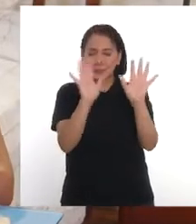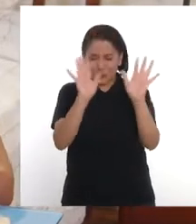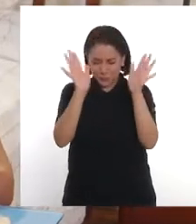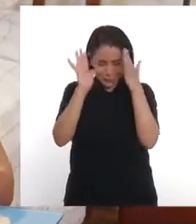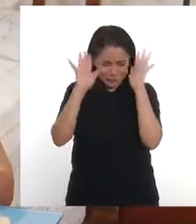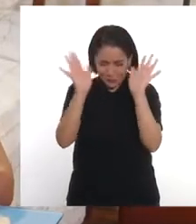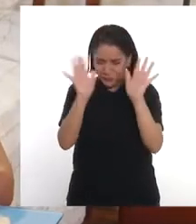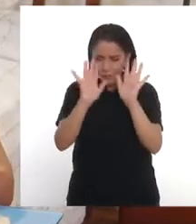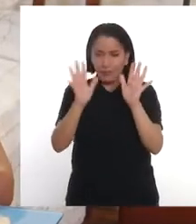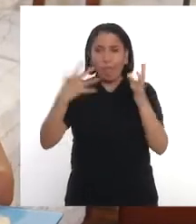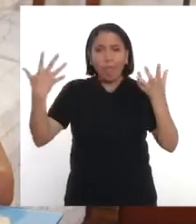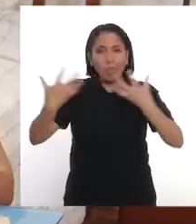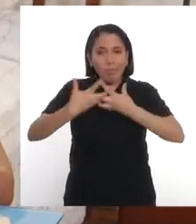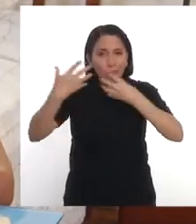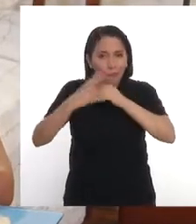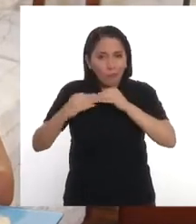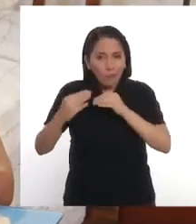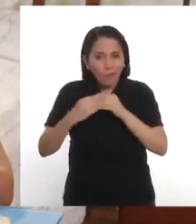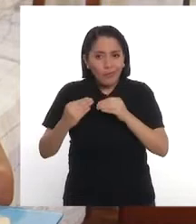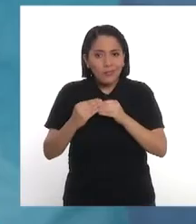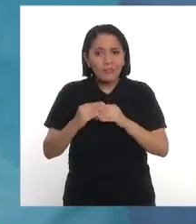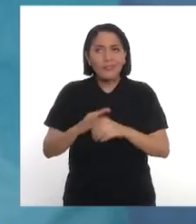No me digas, no me digas. ¿Ensalada de frutas?